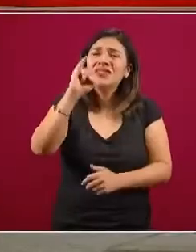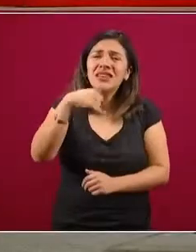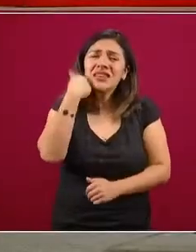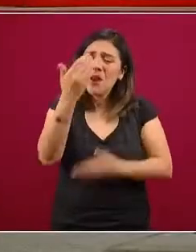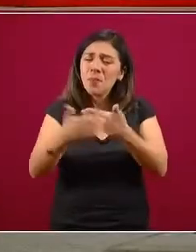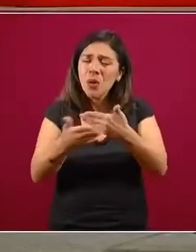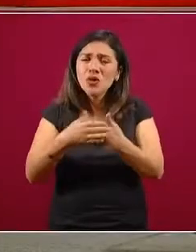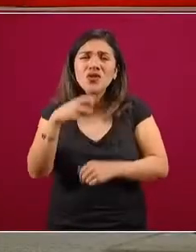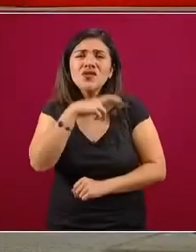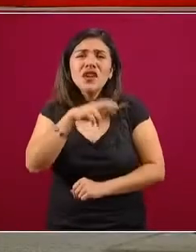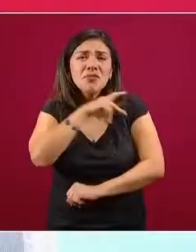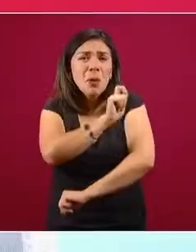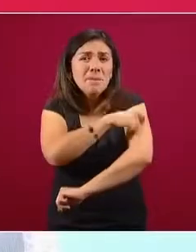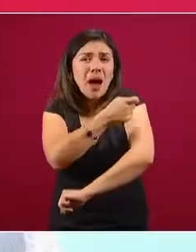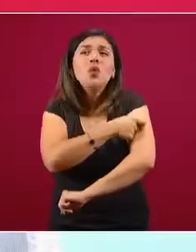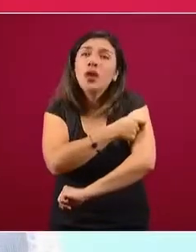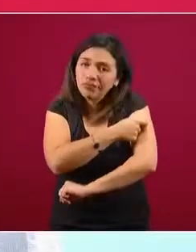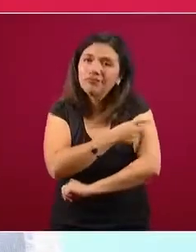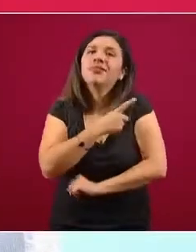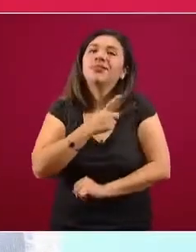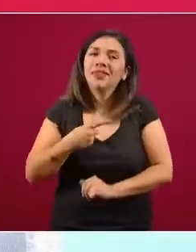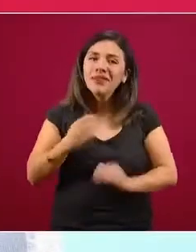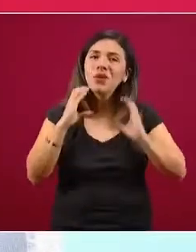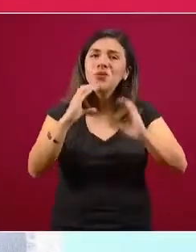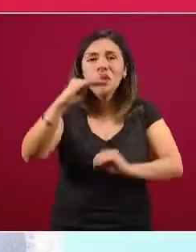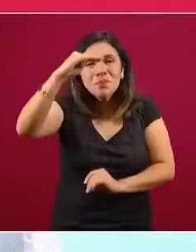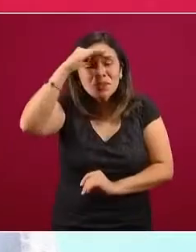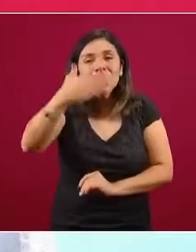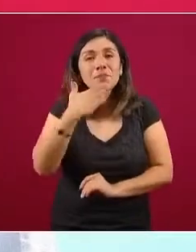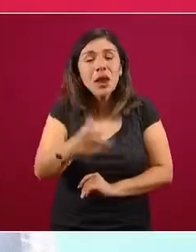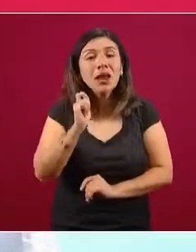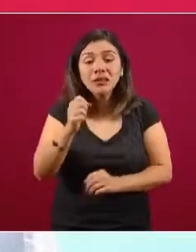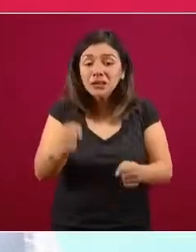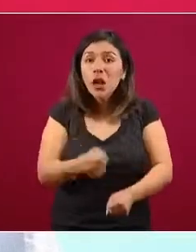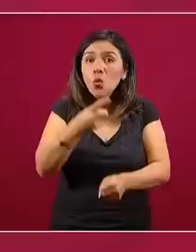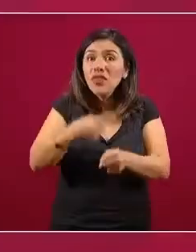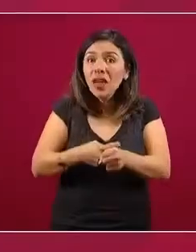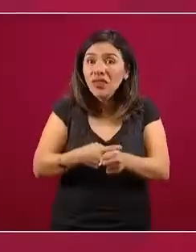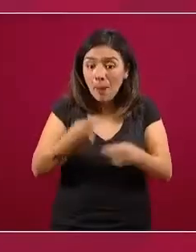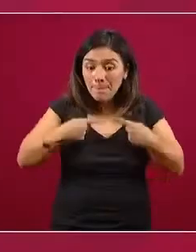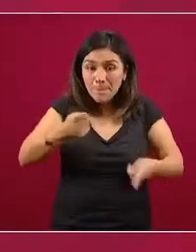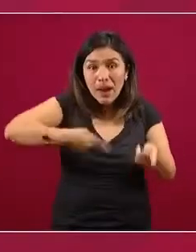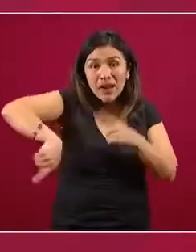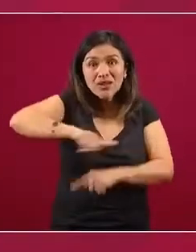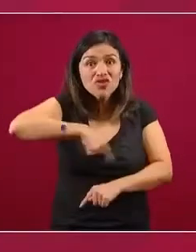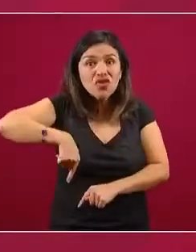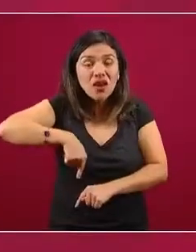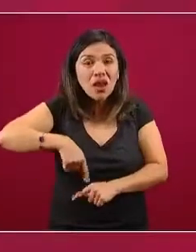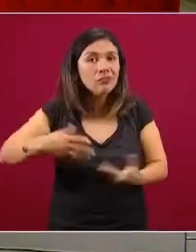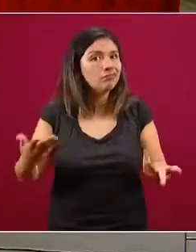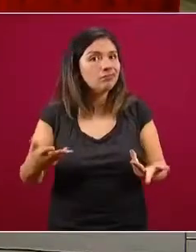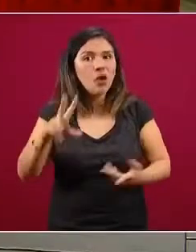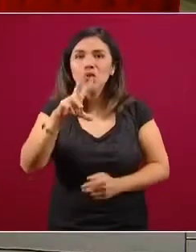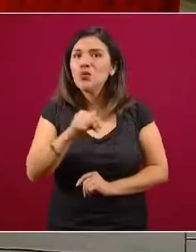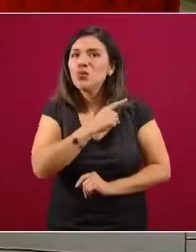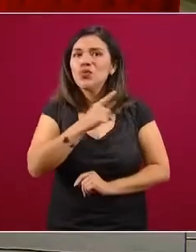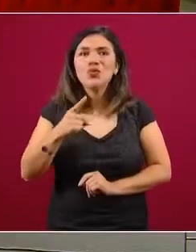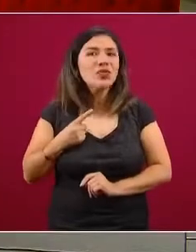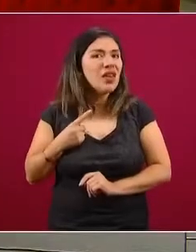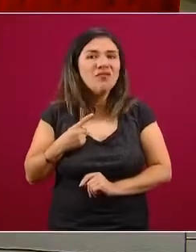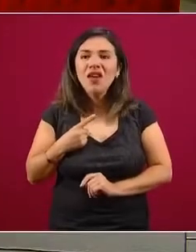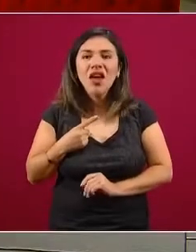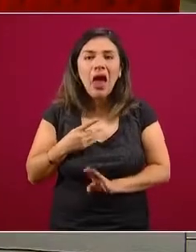vacuna, debemos ser muy conscientes que por razones de seguridad de las personas no se deben